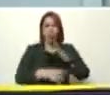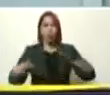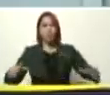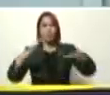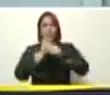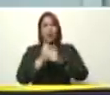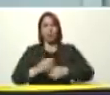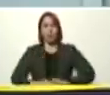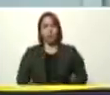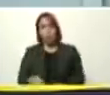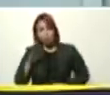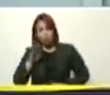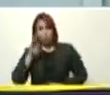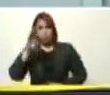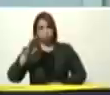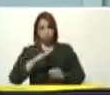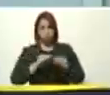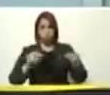en el futuro de esta tierra.